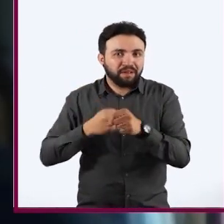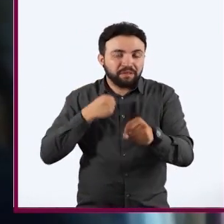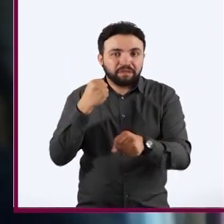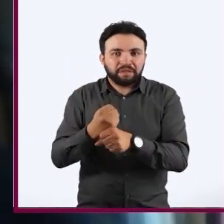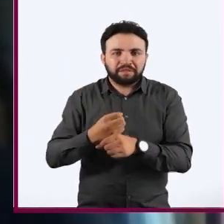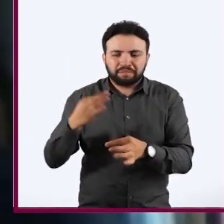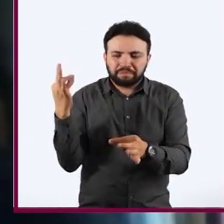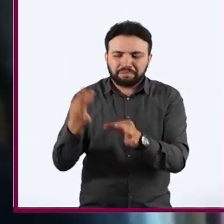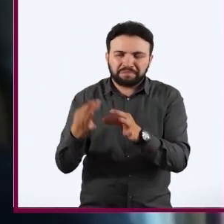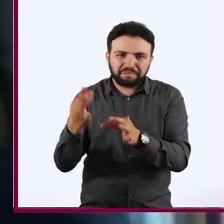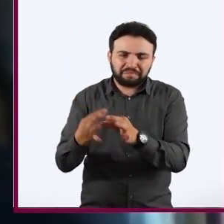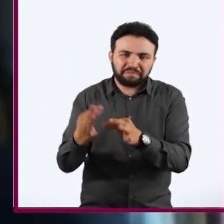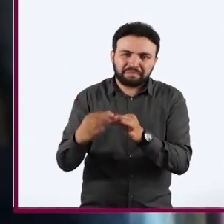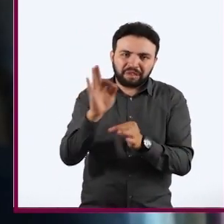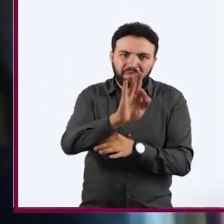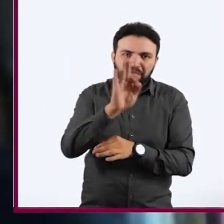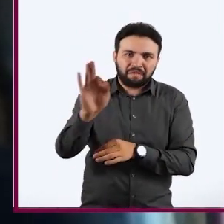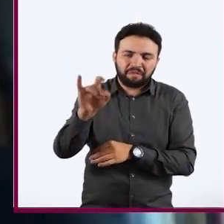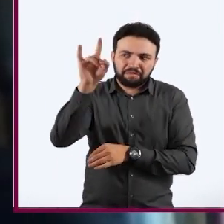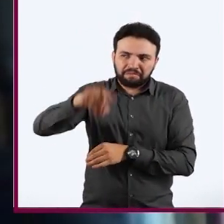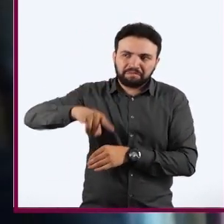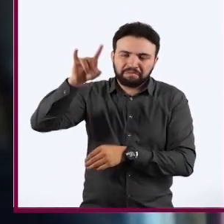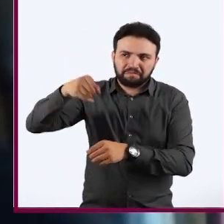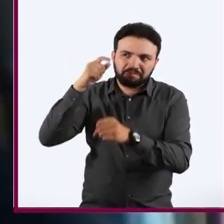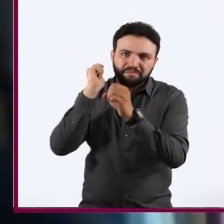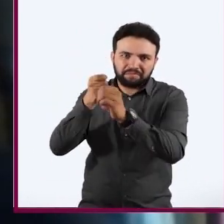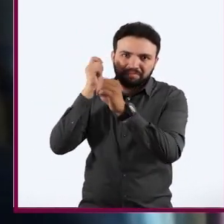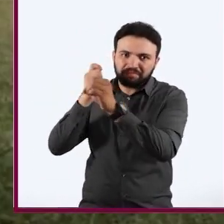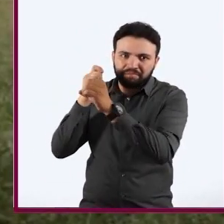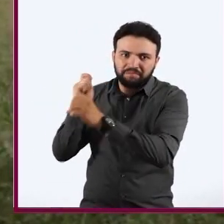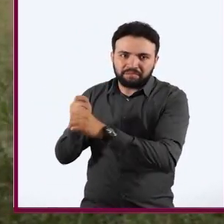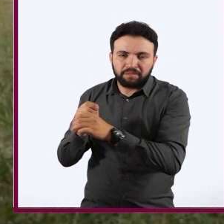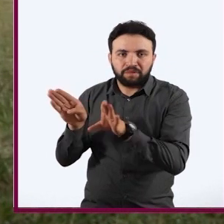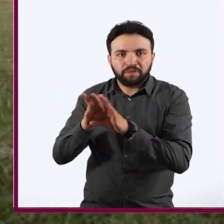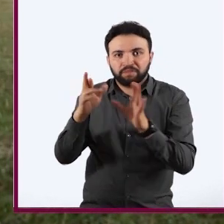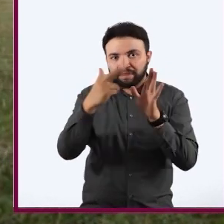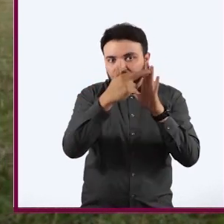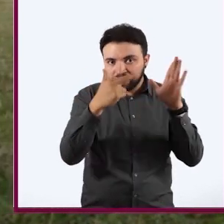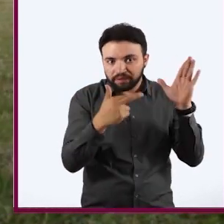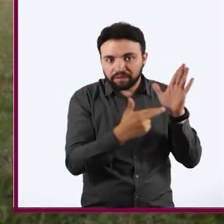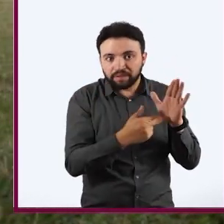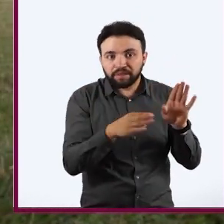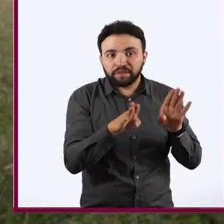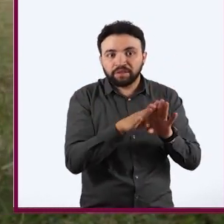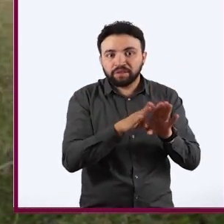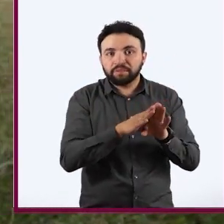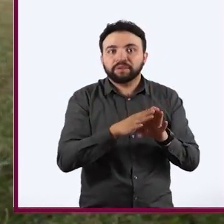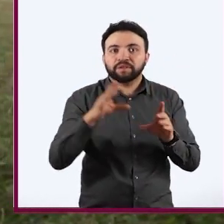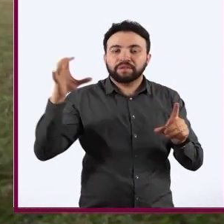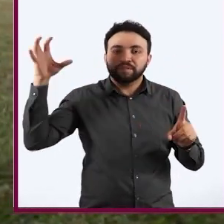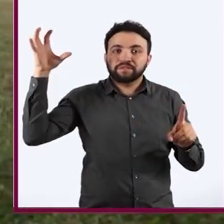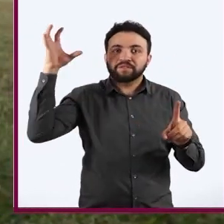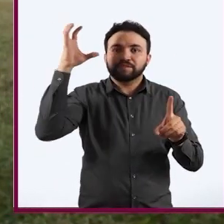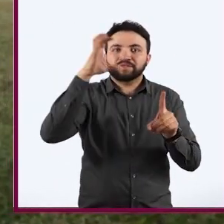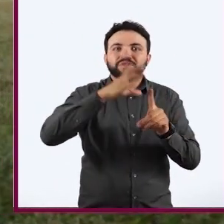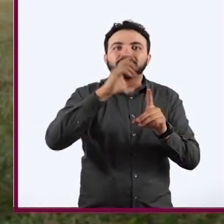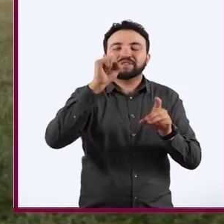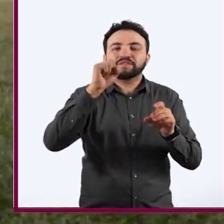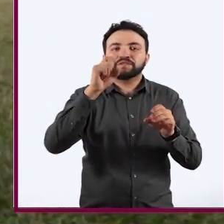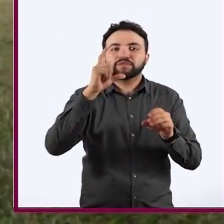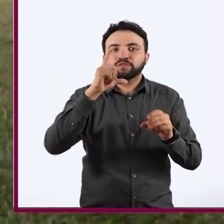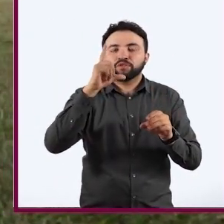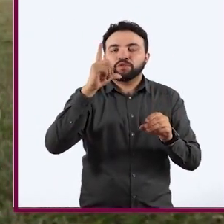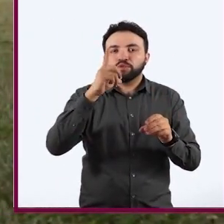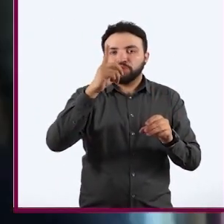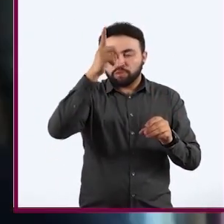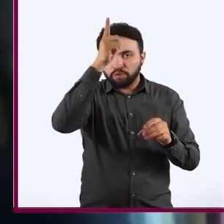fechas. Una de las observaciones más importantes es el registro que se da en el Templo de las Serpientes Emplumadas de un eclipse sobre total